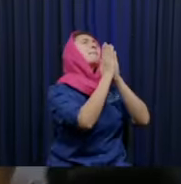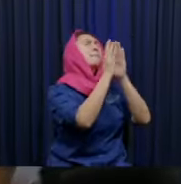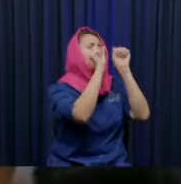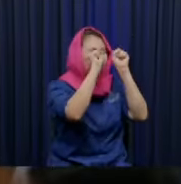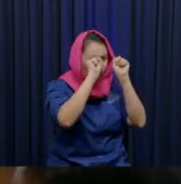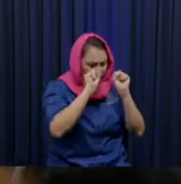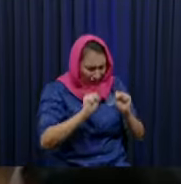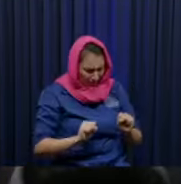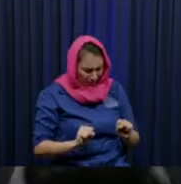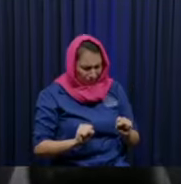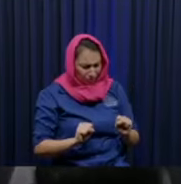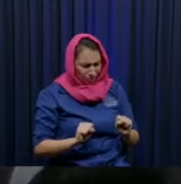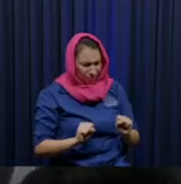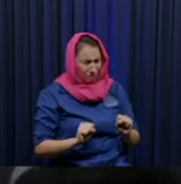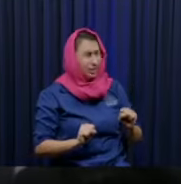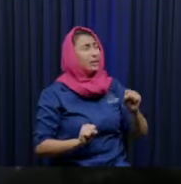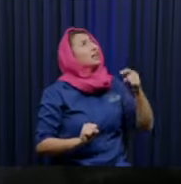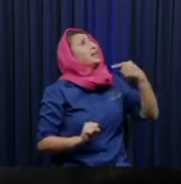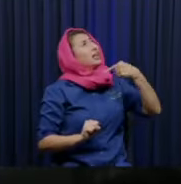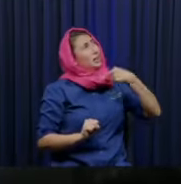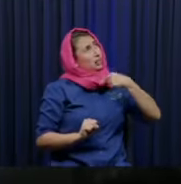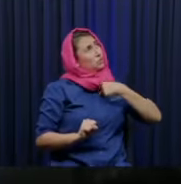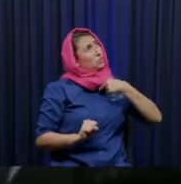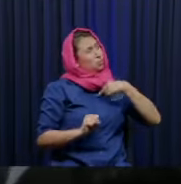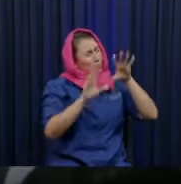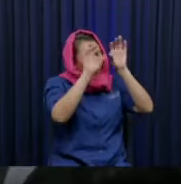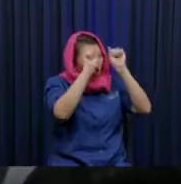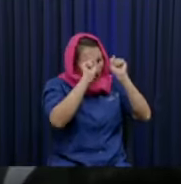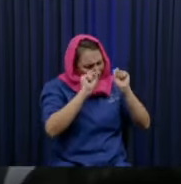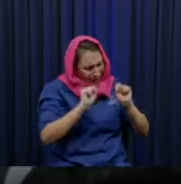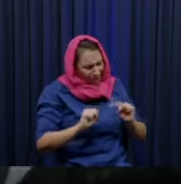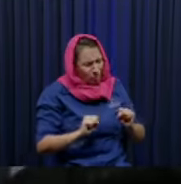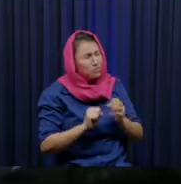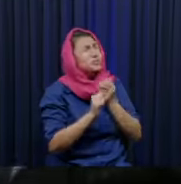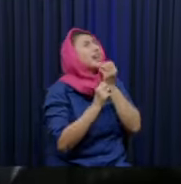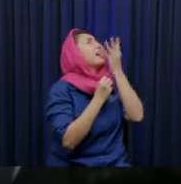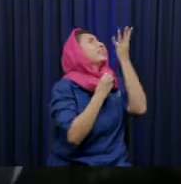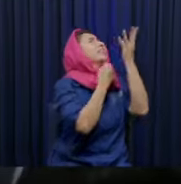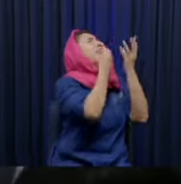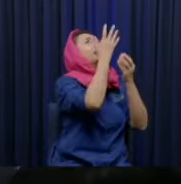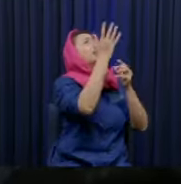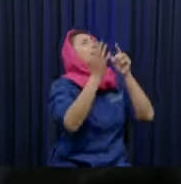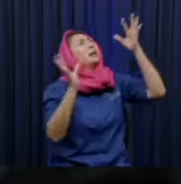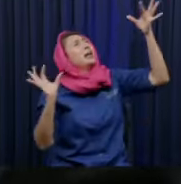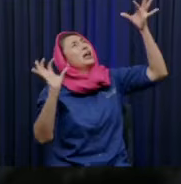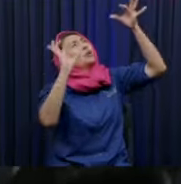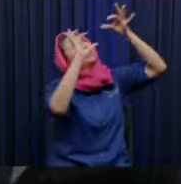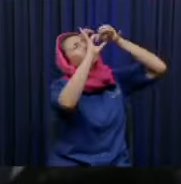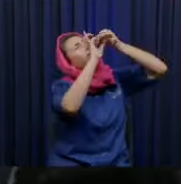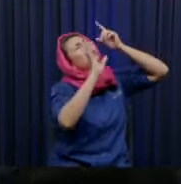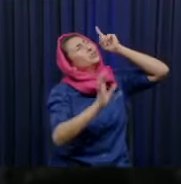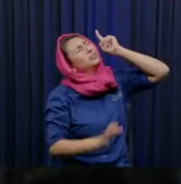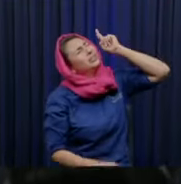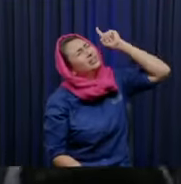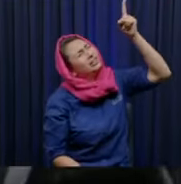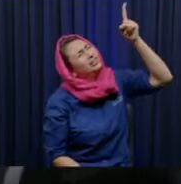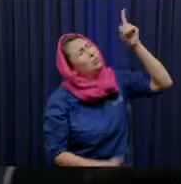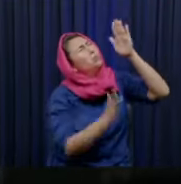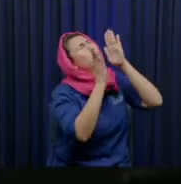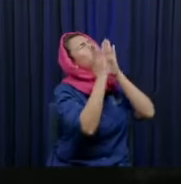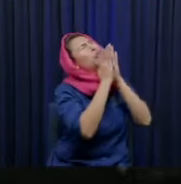confesamos que si no es la música tuya, que si no es la inspiración tuya, no vamos a poder